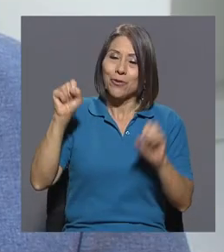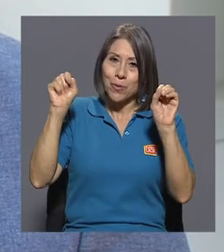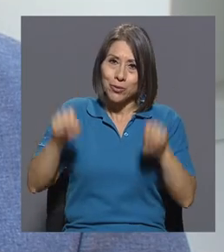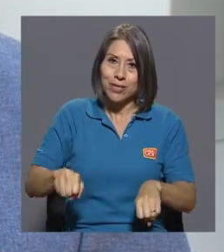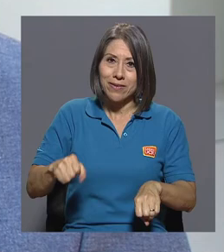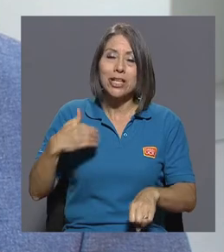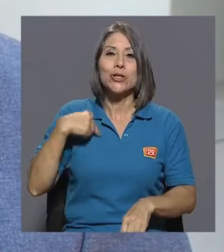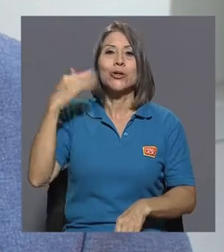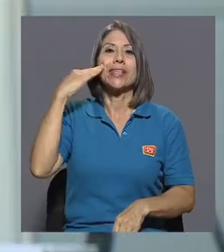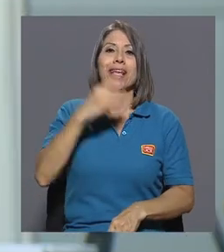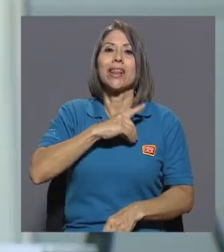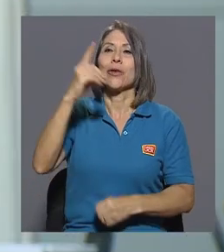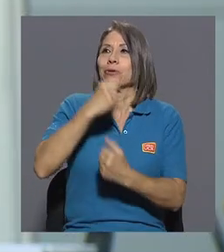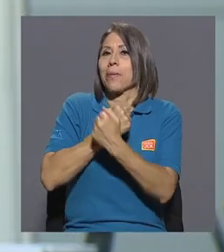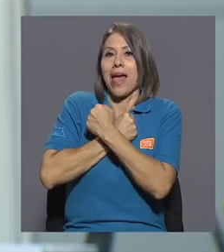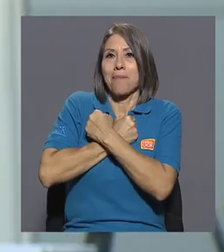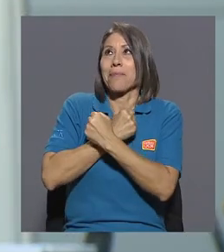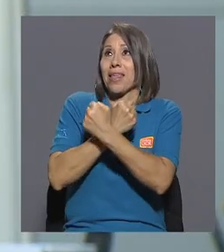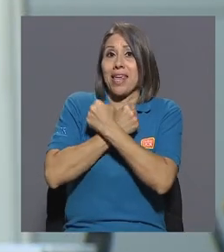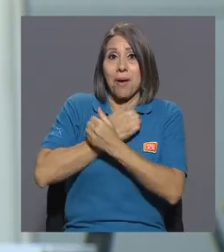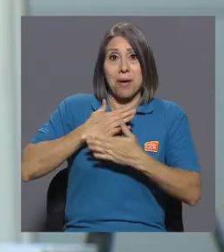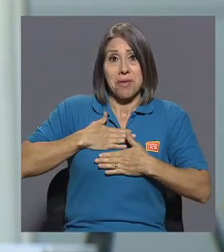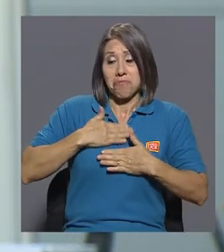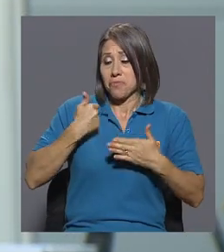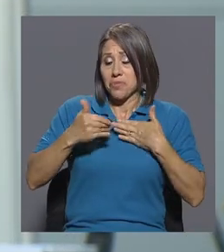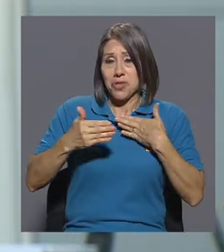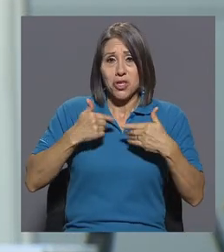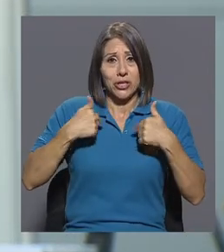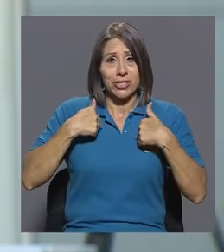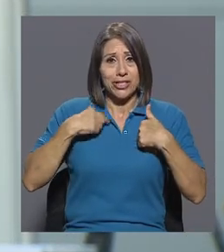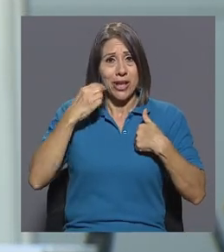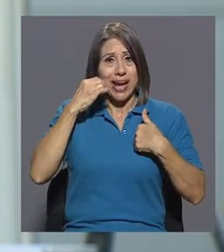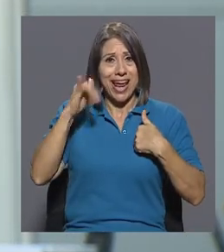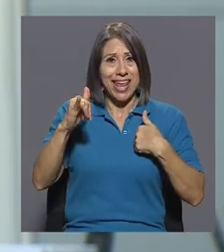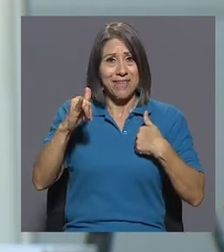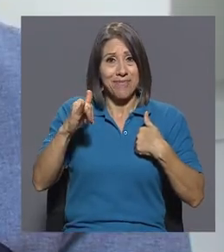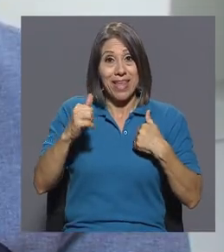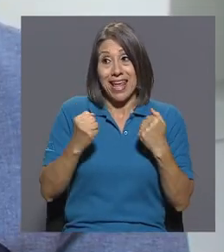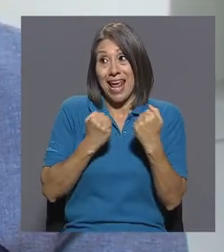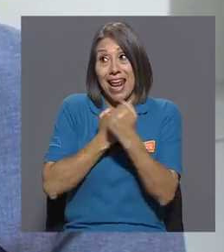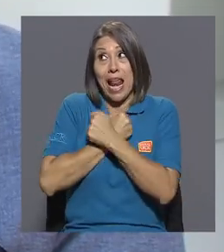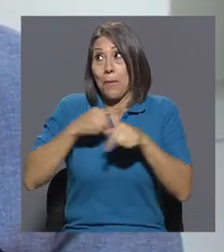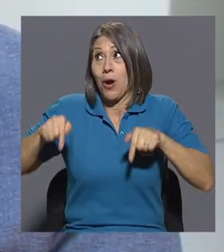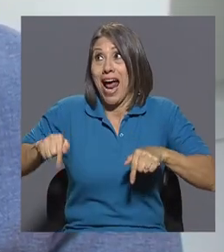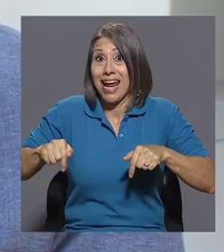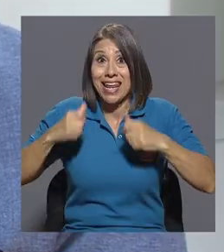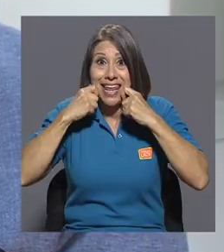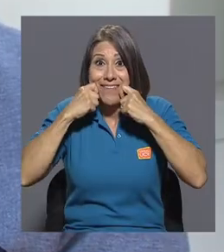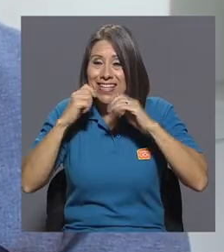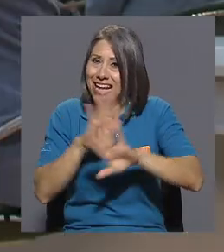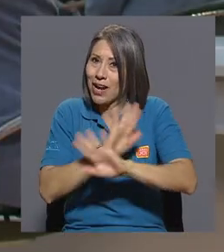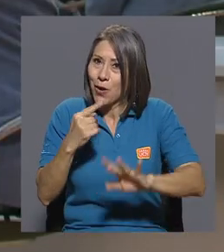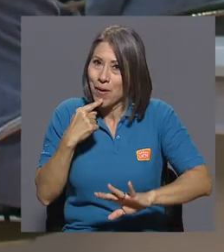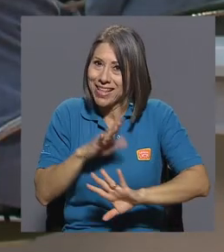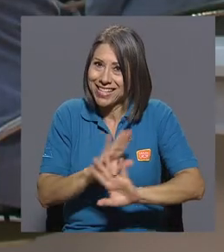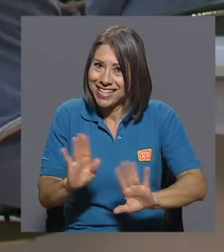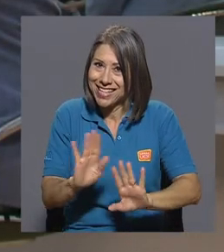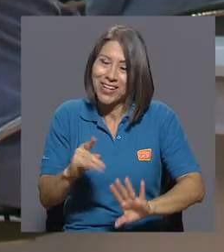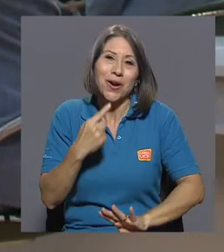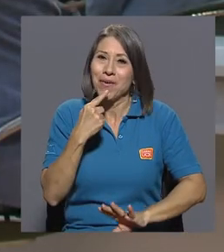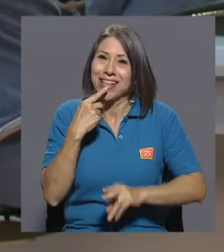ama y me ama siendo gay. Y el amor de persona aquí física no le voy a dar el crédito. Lo voy a decir el